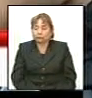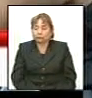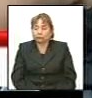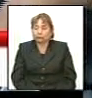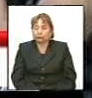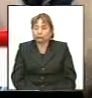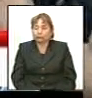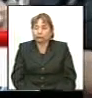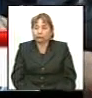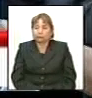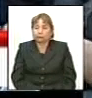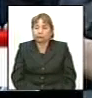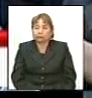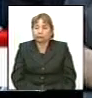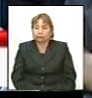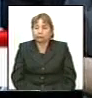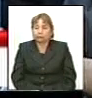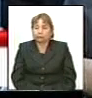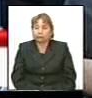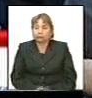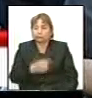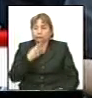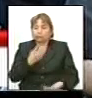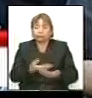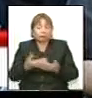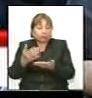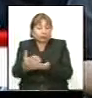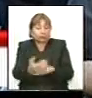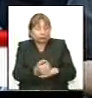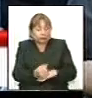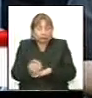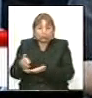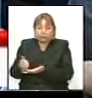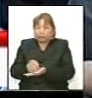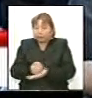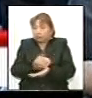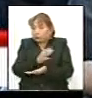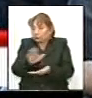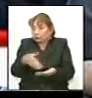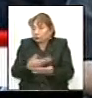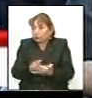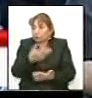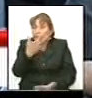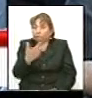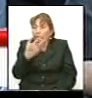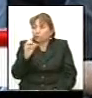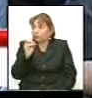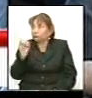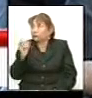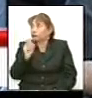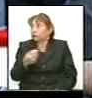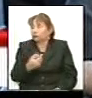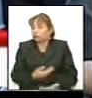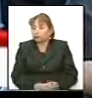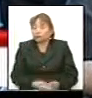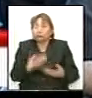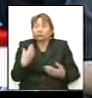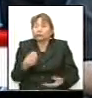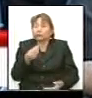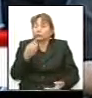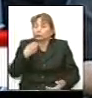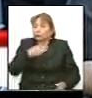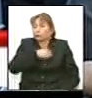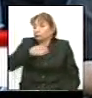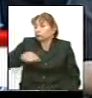voy a hablar un poco de los masivos fotovoltaicos y de esos 300 mil que faltan porque cuando el